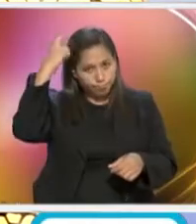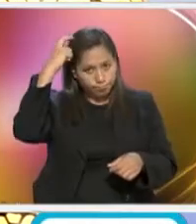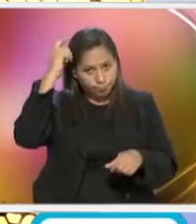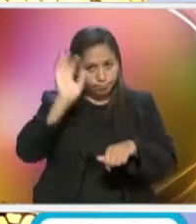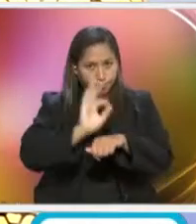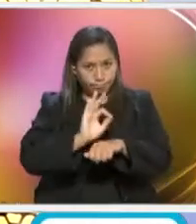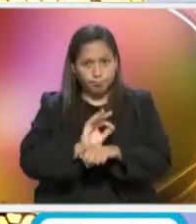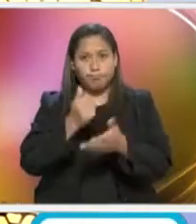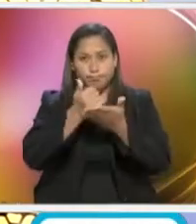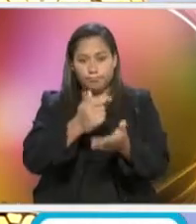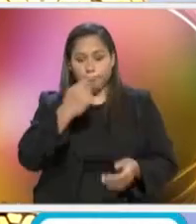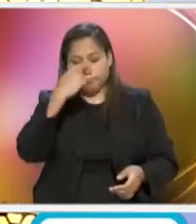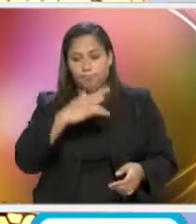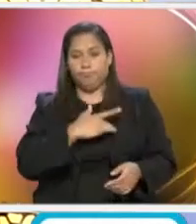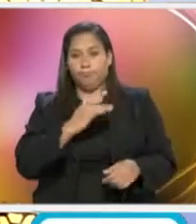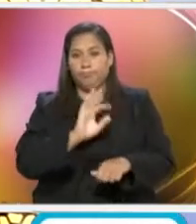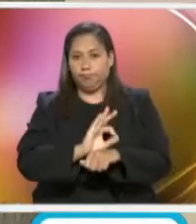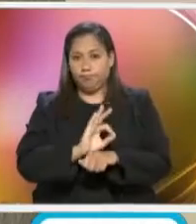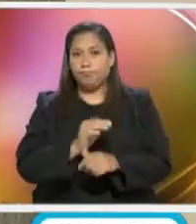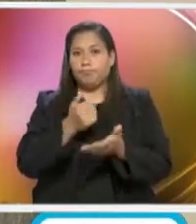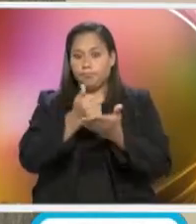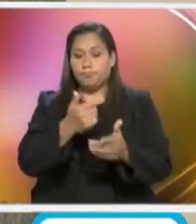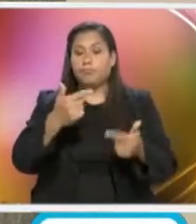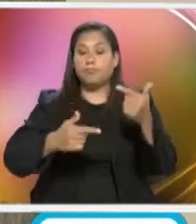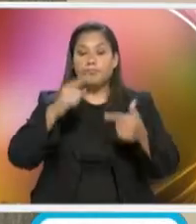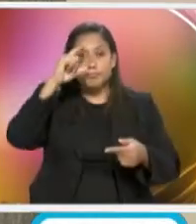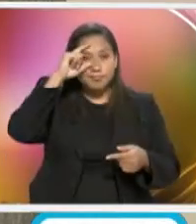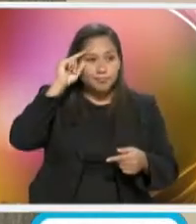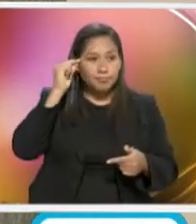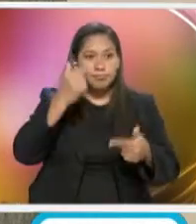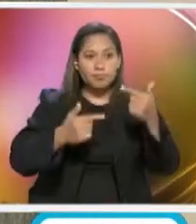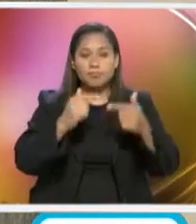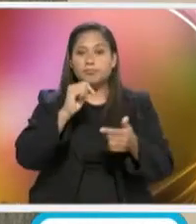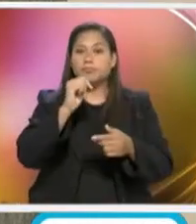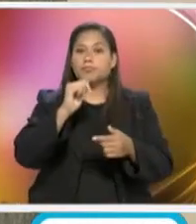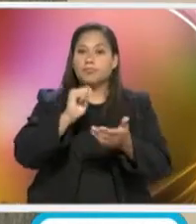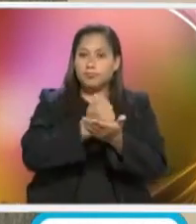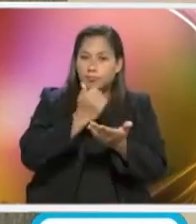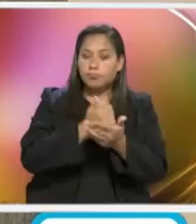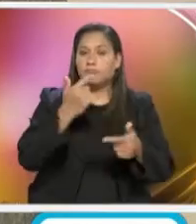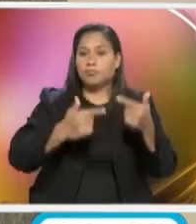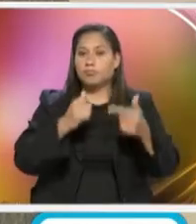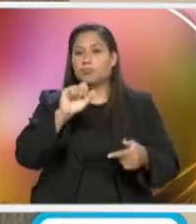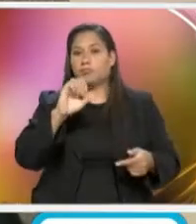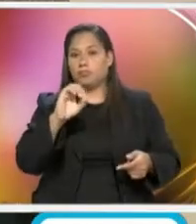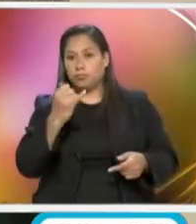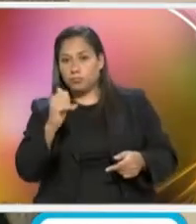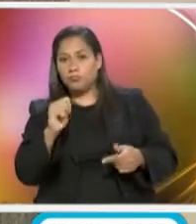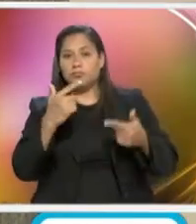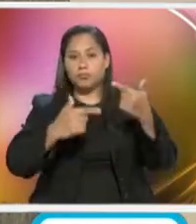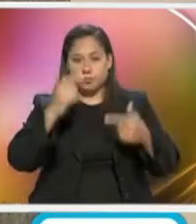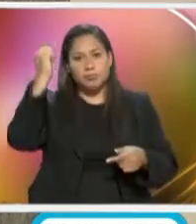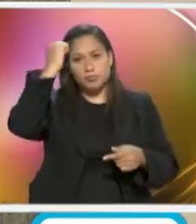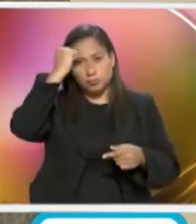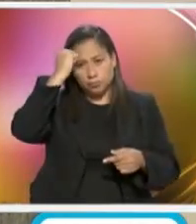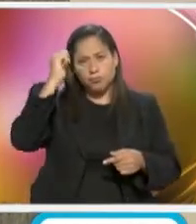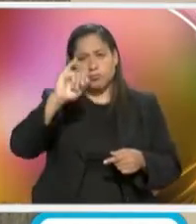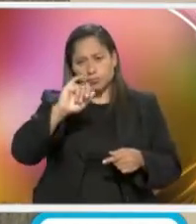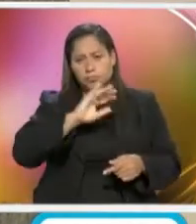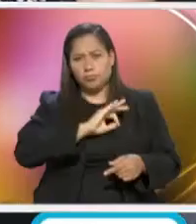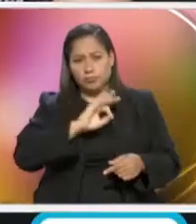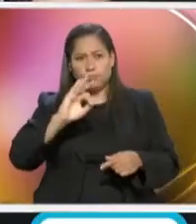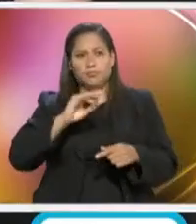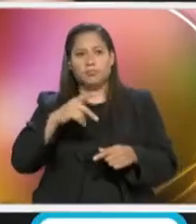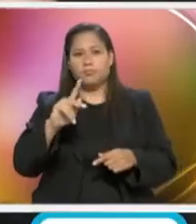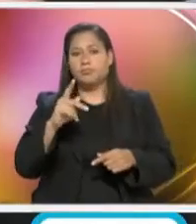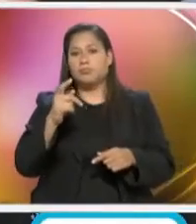Sí, también, y para el corazón. Muy Leche bien. de almendra, leche de arroz, leche de soya. ¿De coco? Leche de coco también le podías agregar, pero esas es